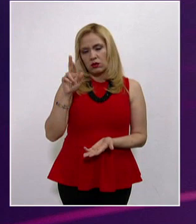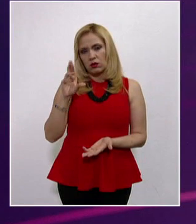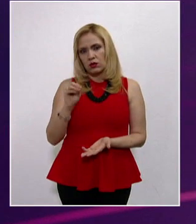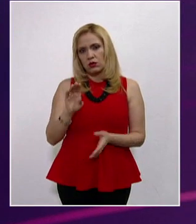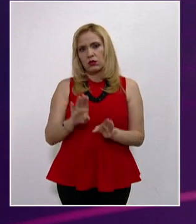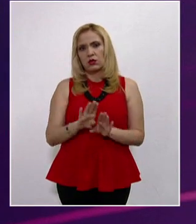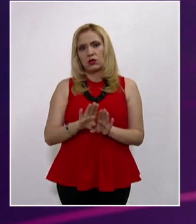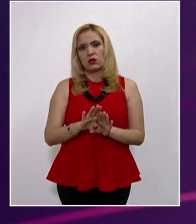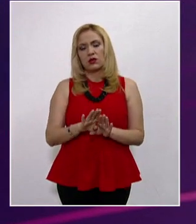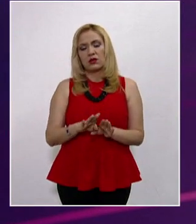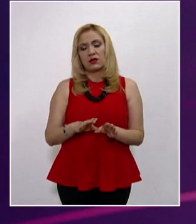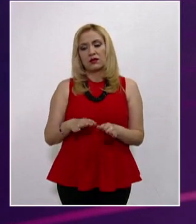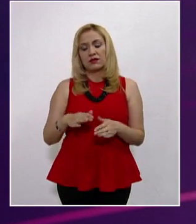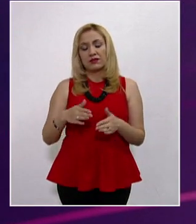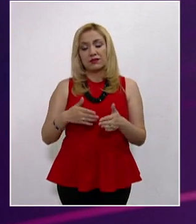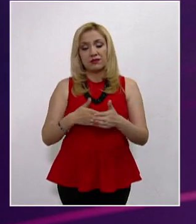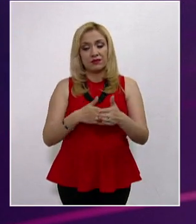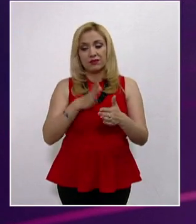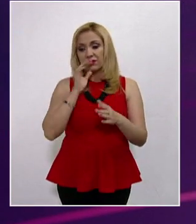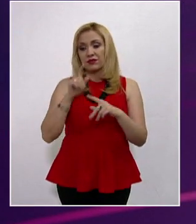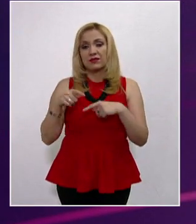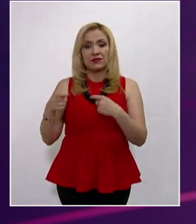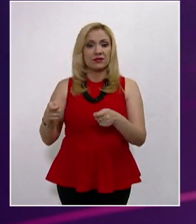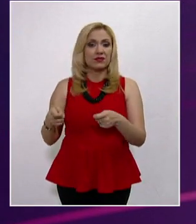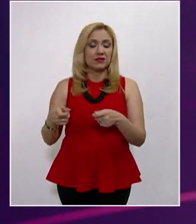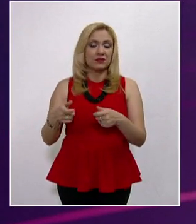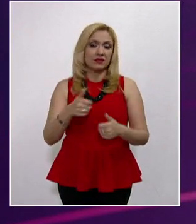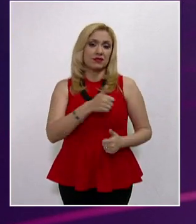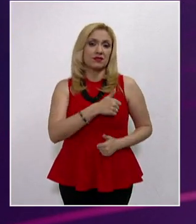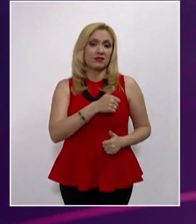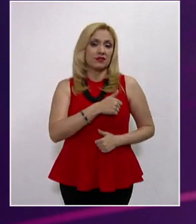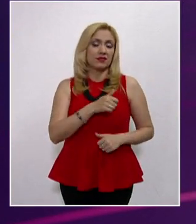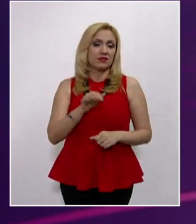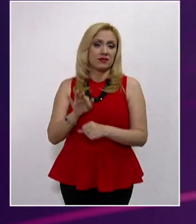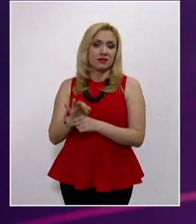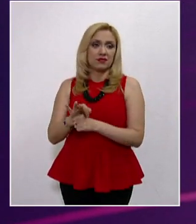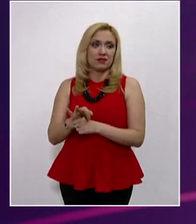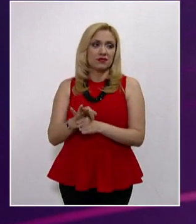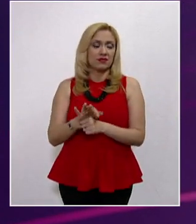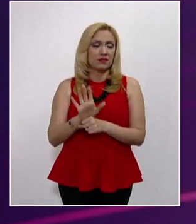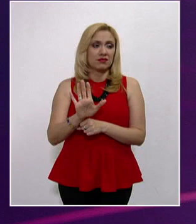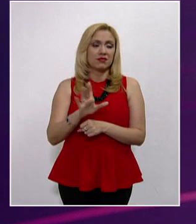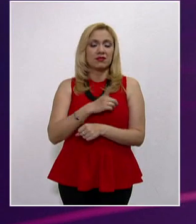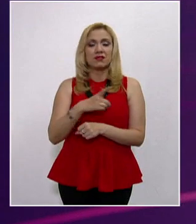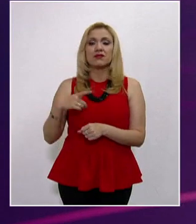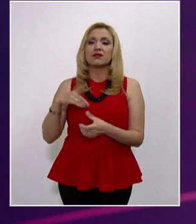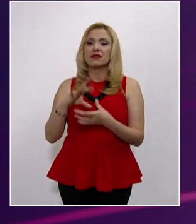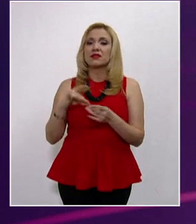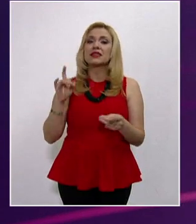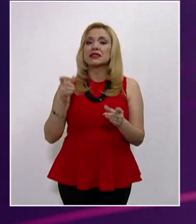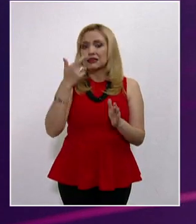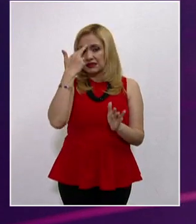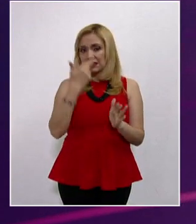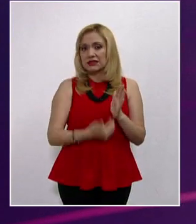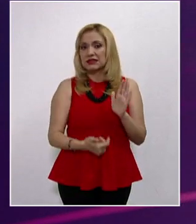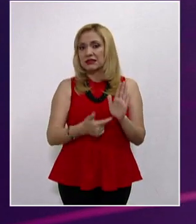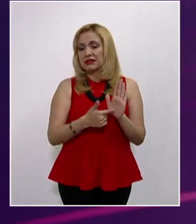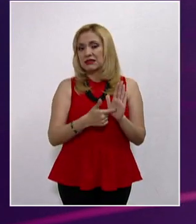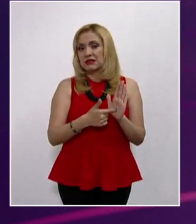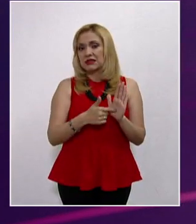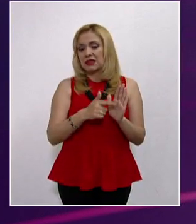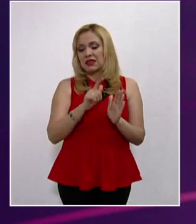la restricción al fuero militar también debe de venir desde la propia descripción del delito, ¿no? Desde el propio tipo